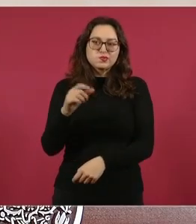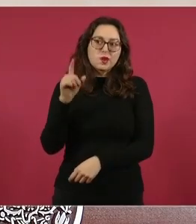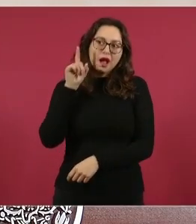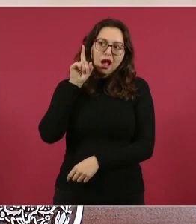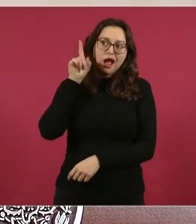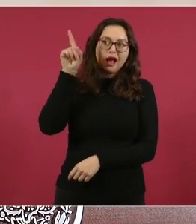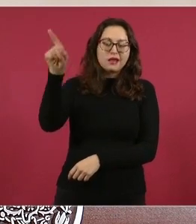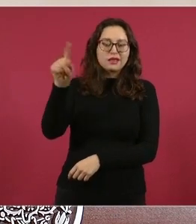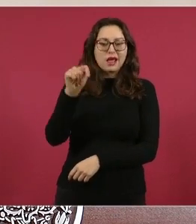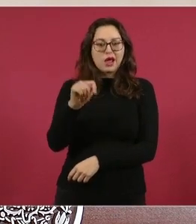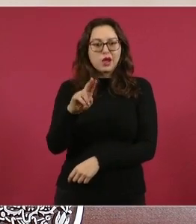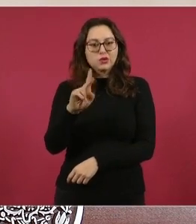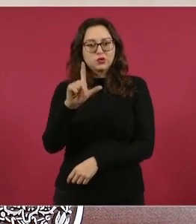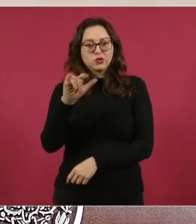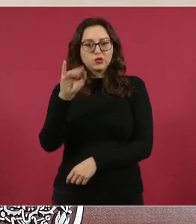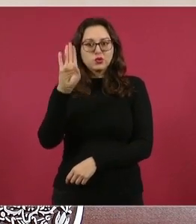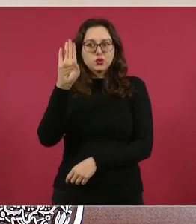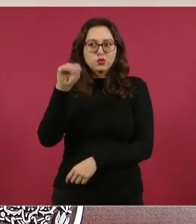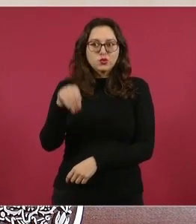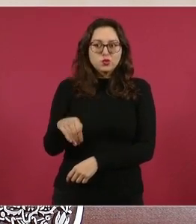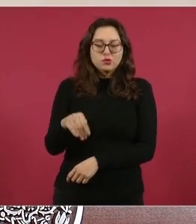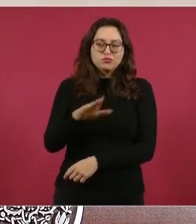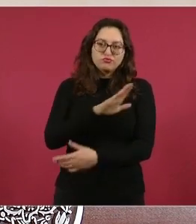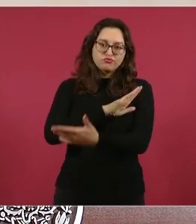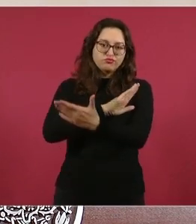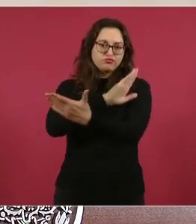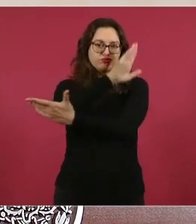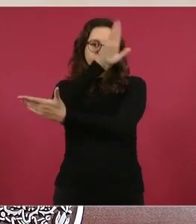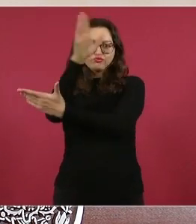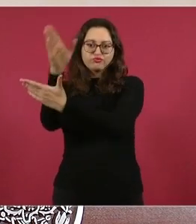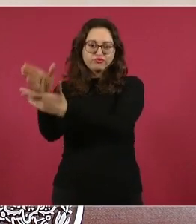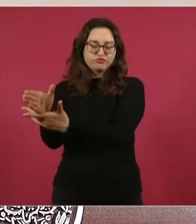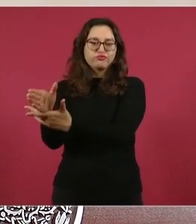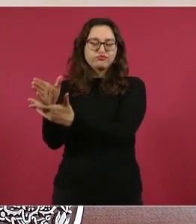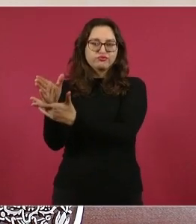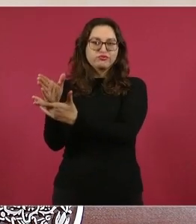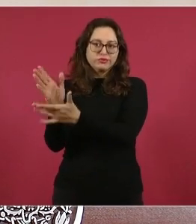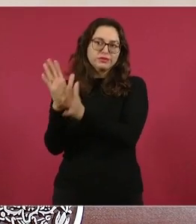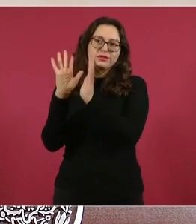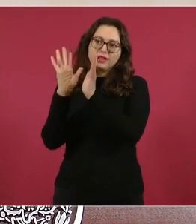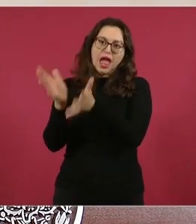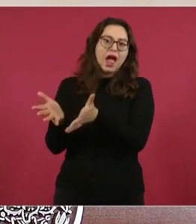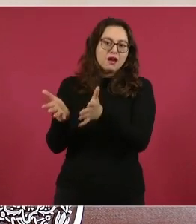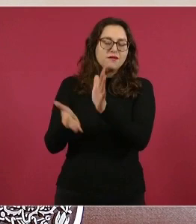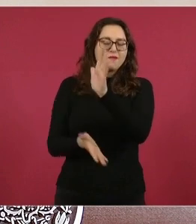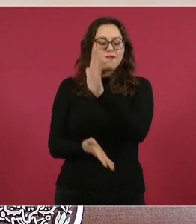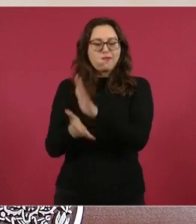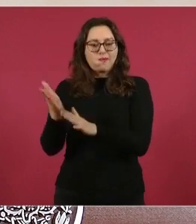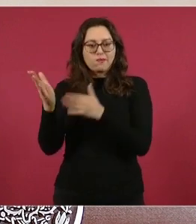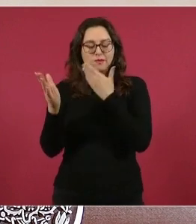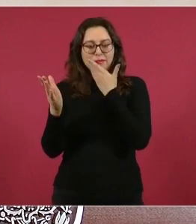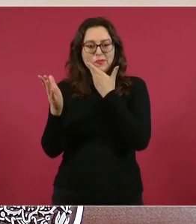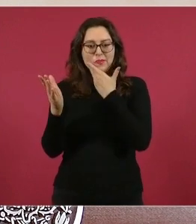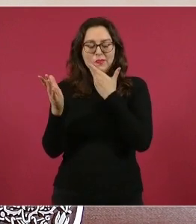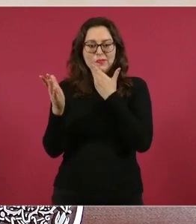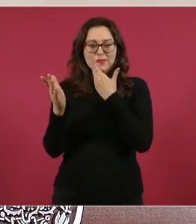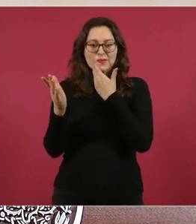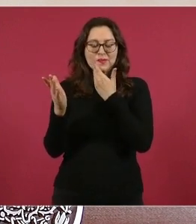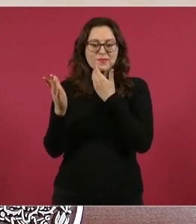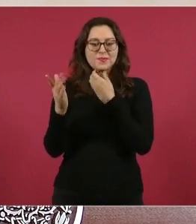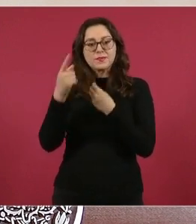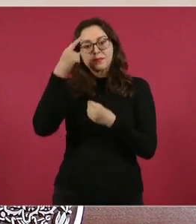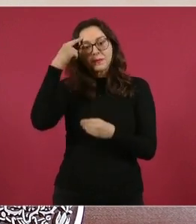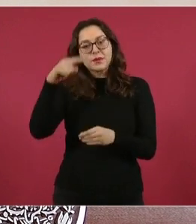del aeropuerto de Tulum, Quintana Roo, y ya se